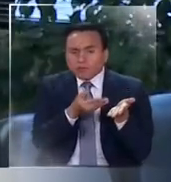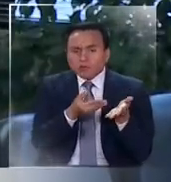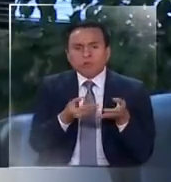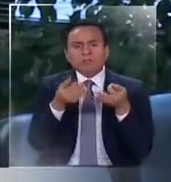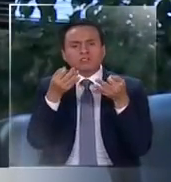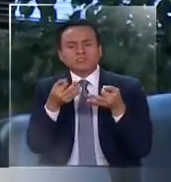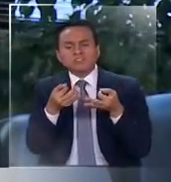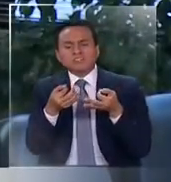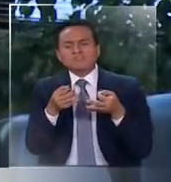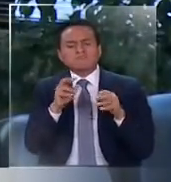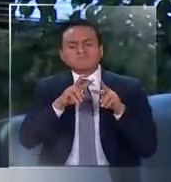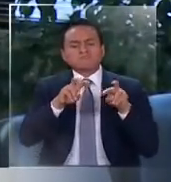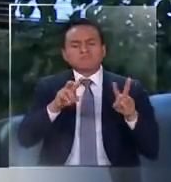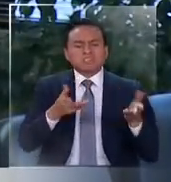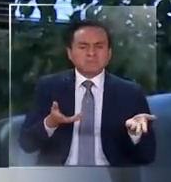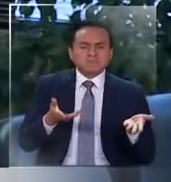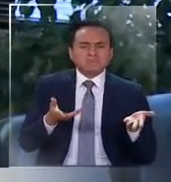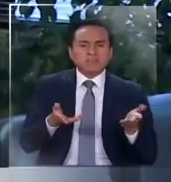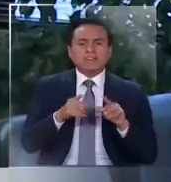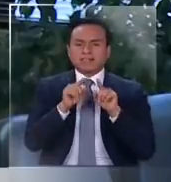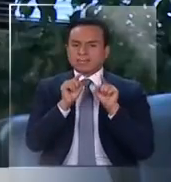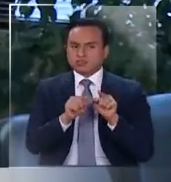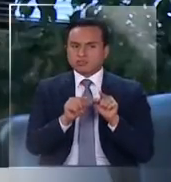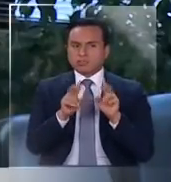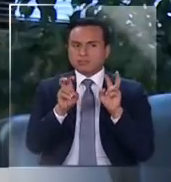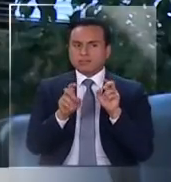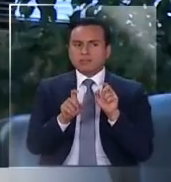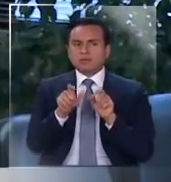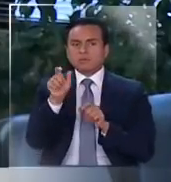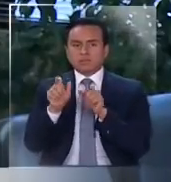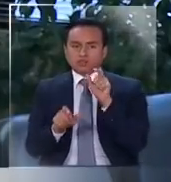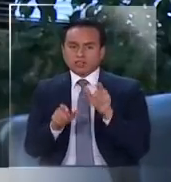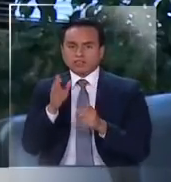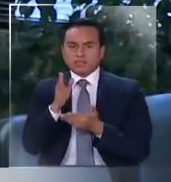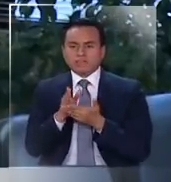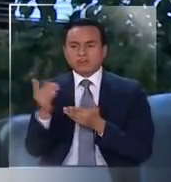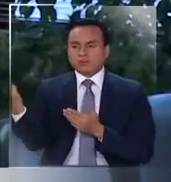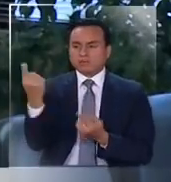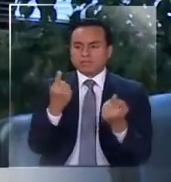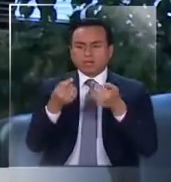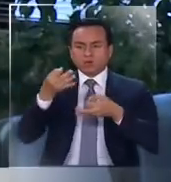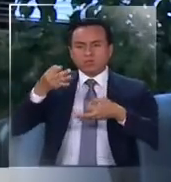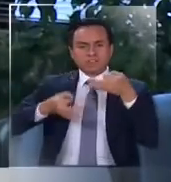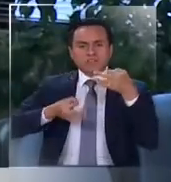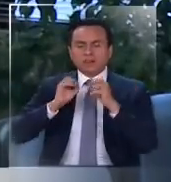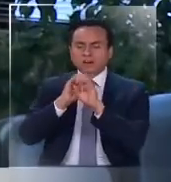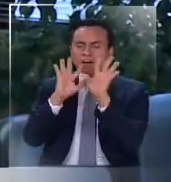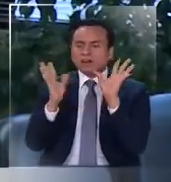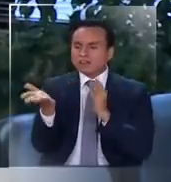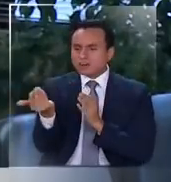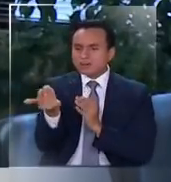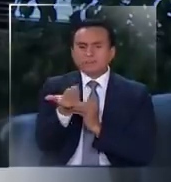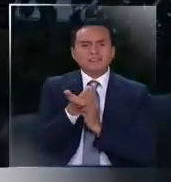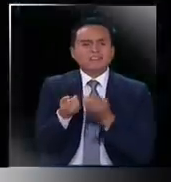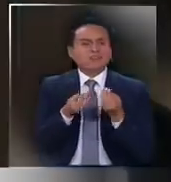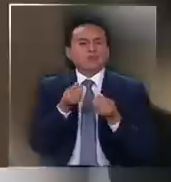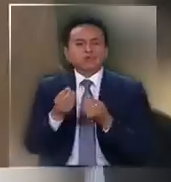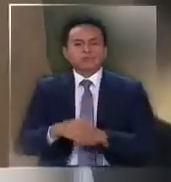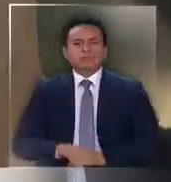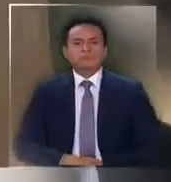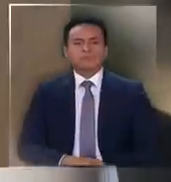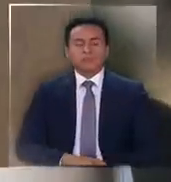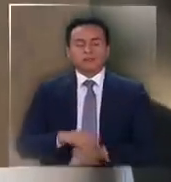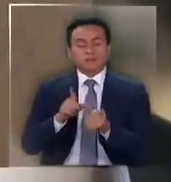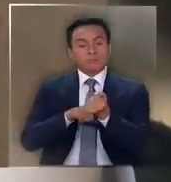decidió no seguir con esa investigación. Y por lo tanto eso es algo que las personas deben comparecer ante la justicia y aclarar exactamente qué es lo que ocurrió.